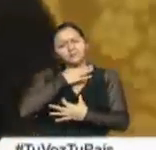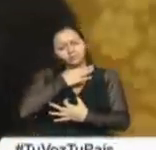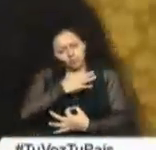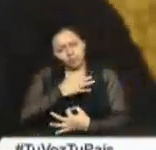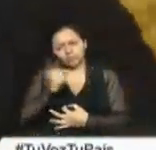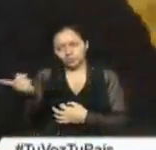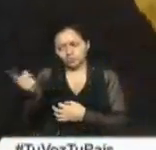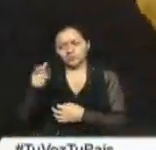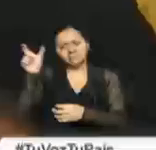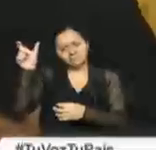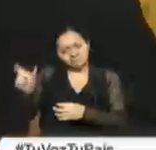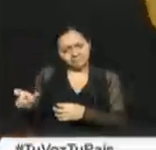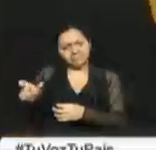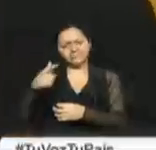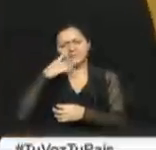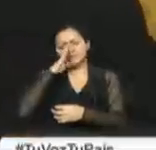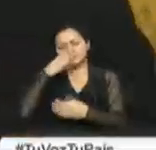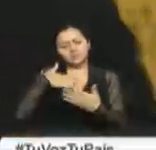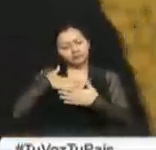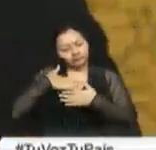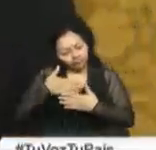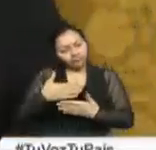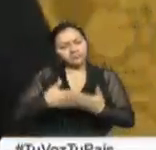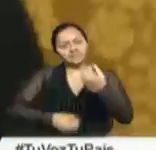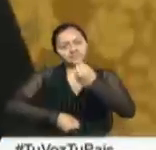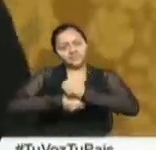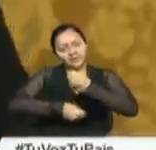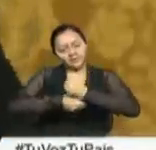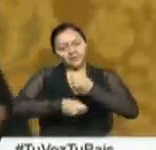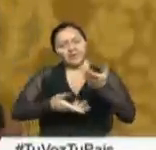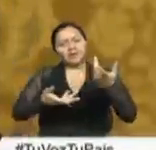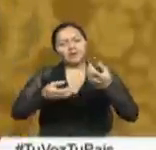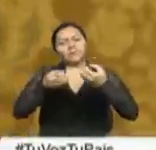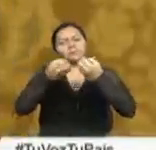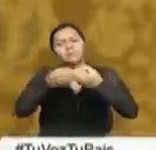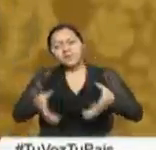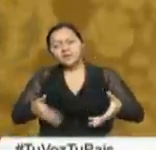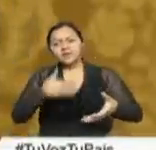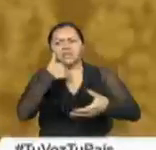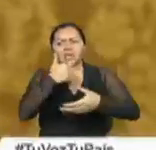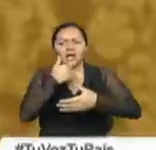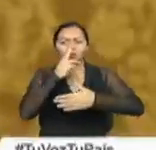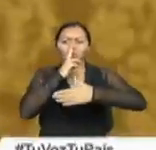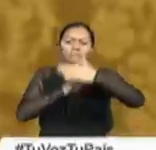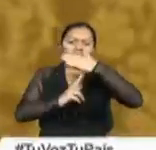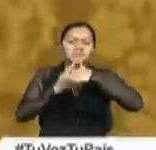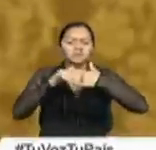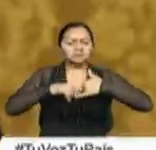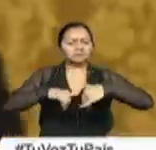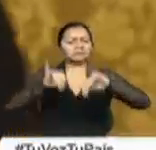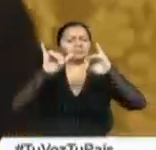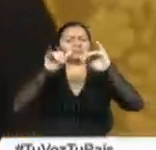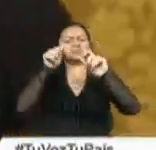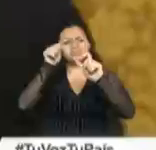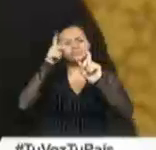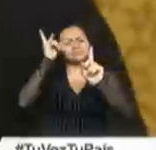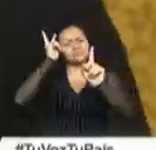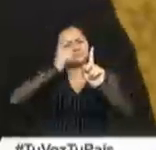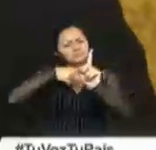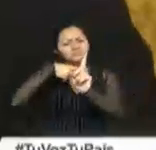persona entregada a su trabajo, que jamás ha perdido su sencillez, con una gran